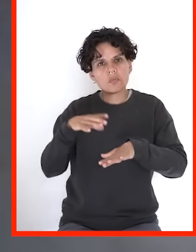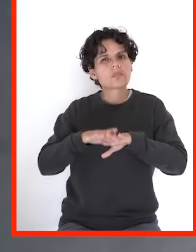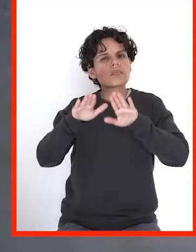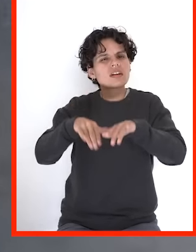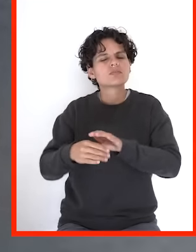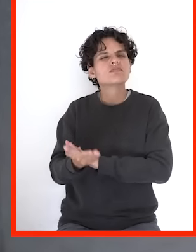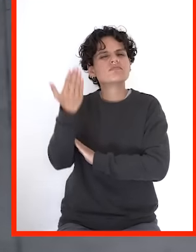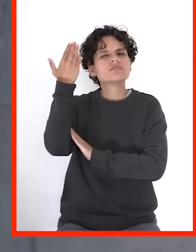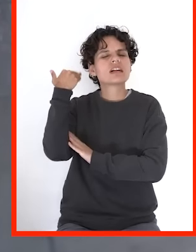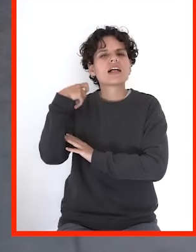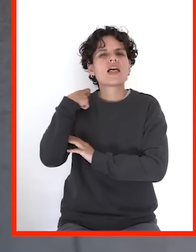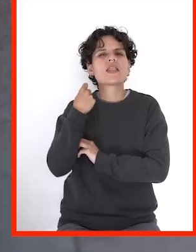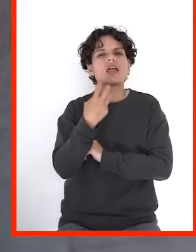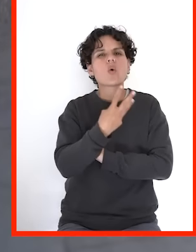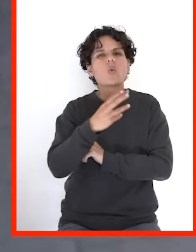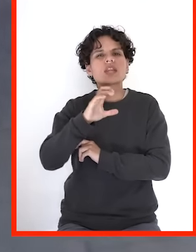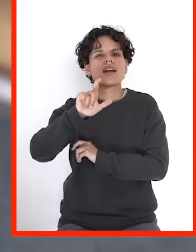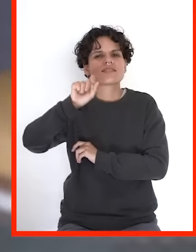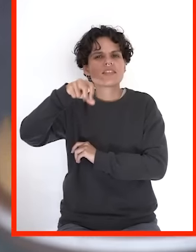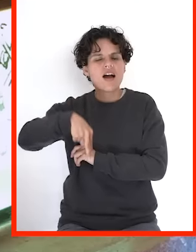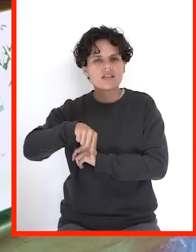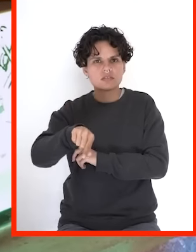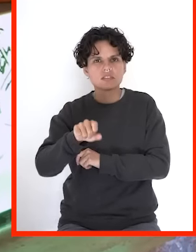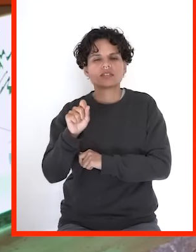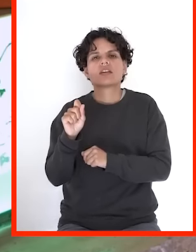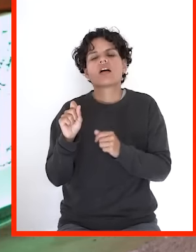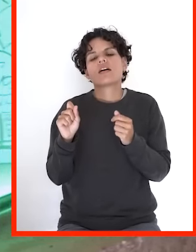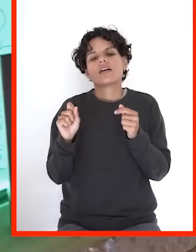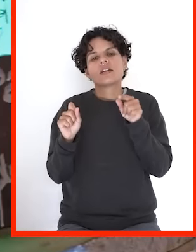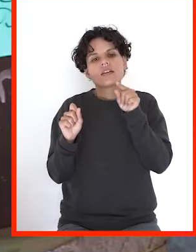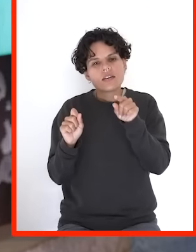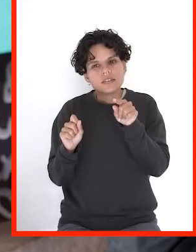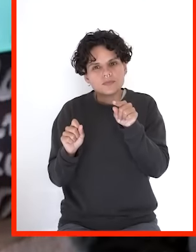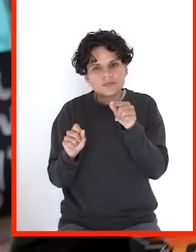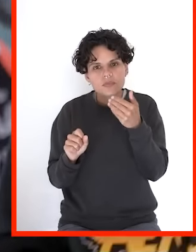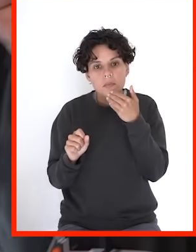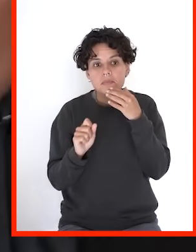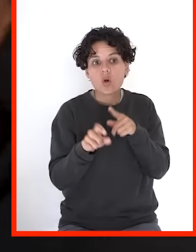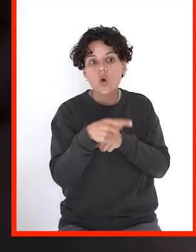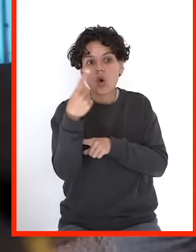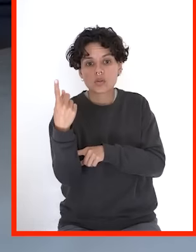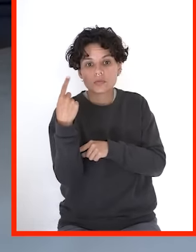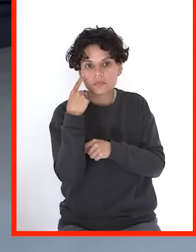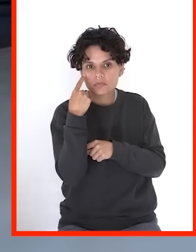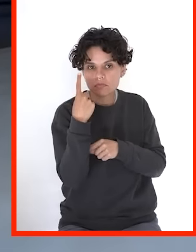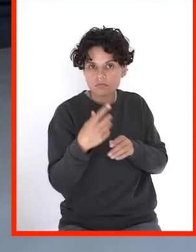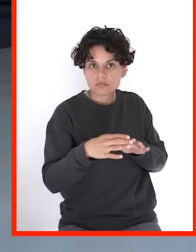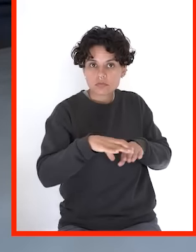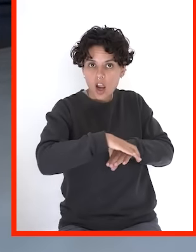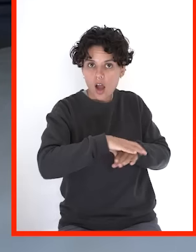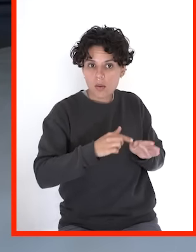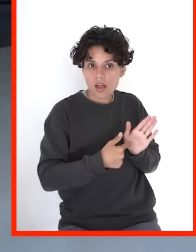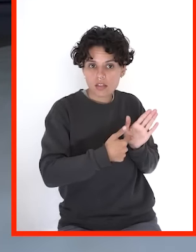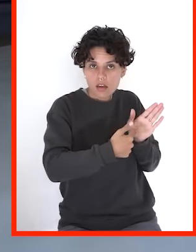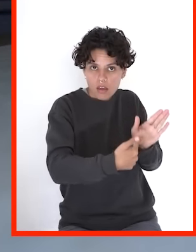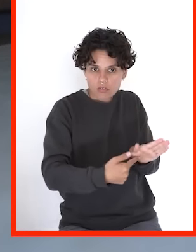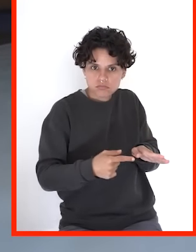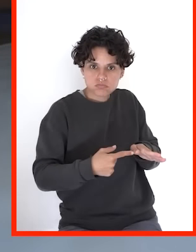Clan. Wow. Guapas, ¿ah? Por favor. Ya, man. Francisco, por favor. Aquí. Cel,